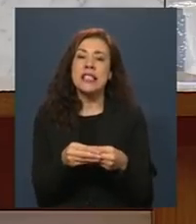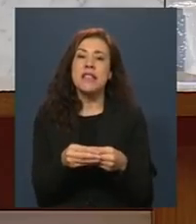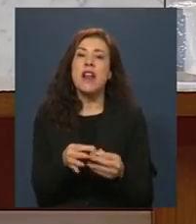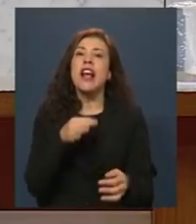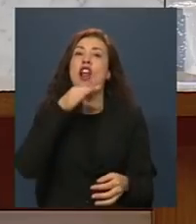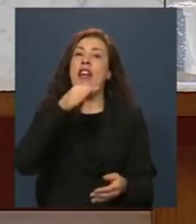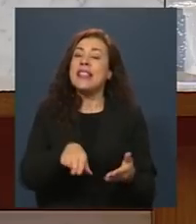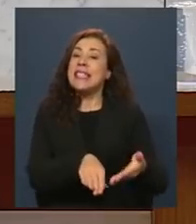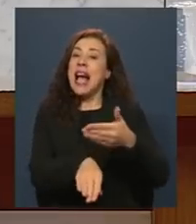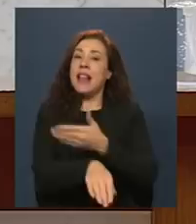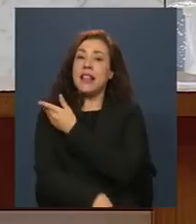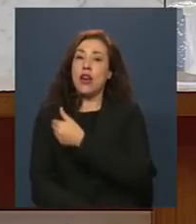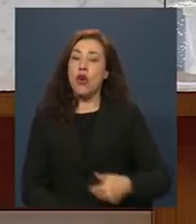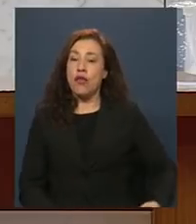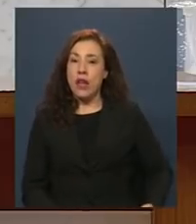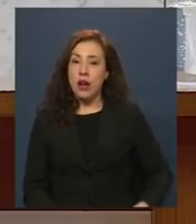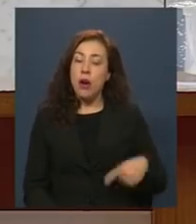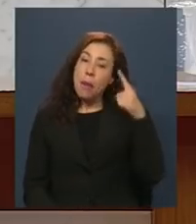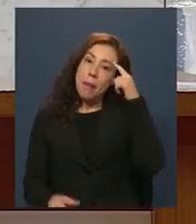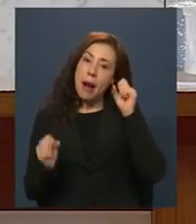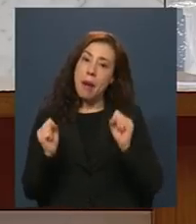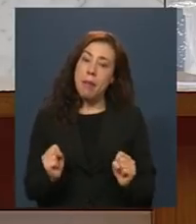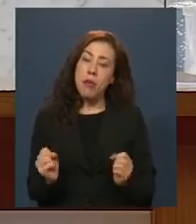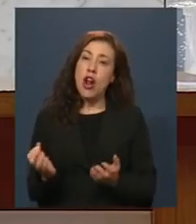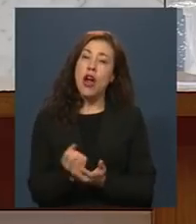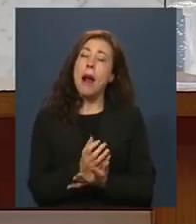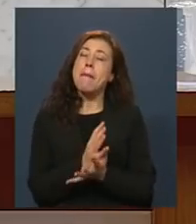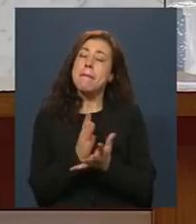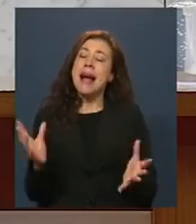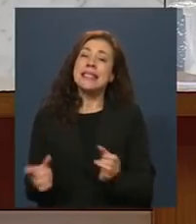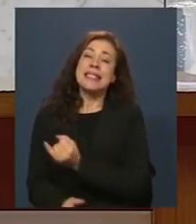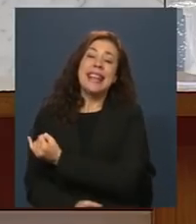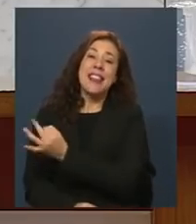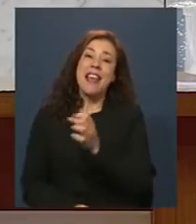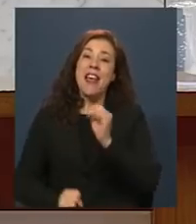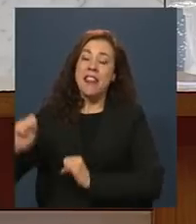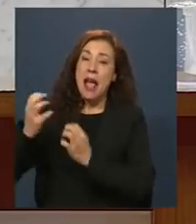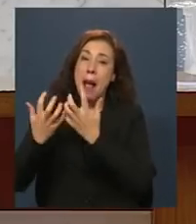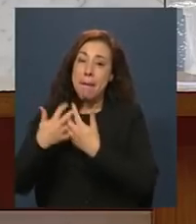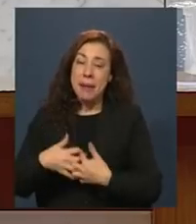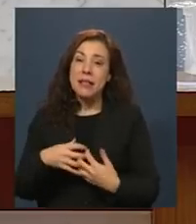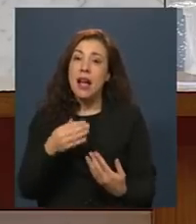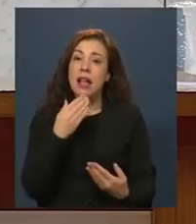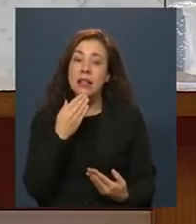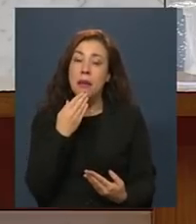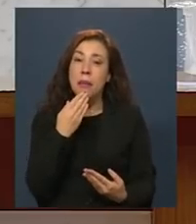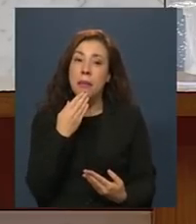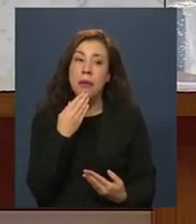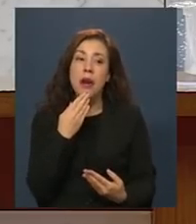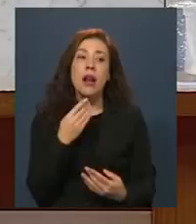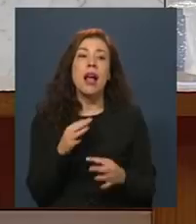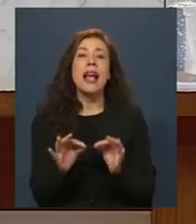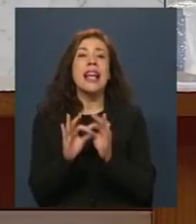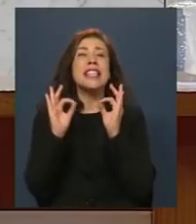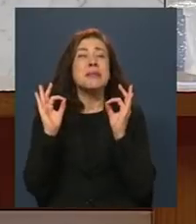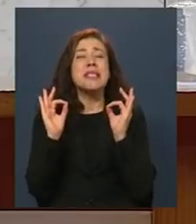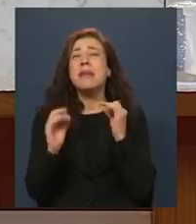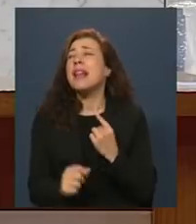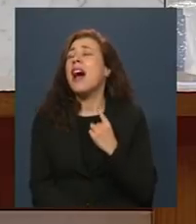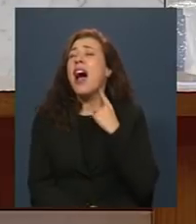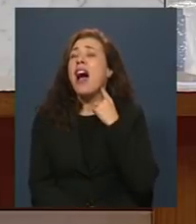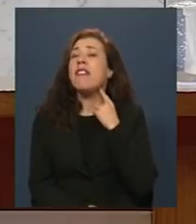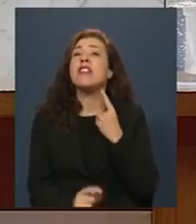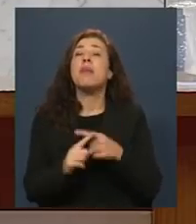por el Gobierno, a fin de llegar a la mayor cantidad de pymes posibles, incluidos aquellos sectores especialmente afectados